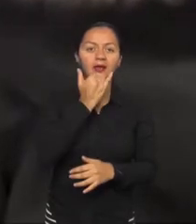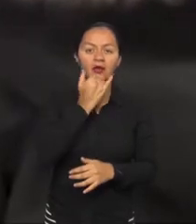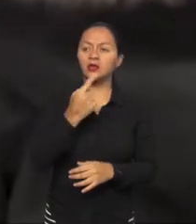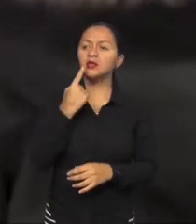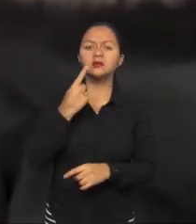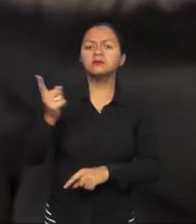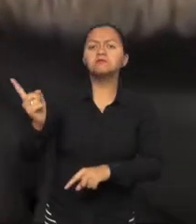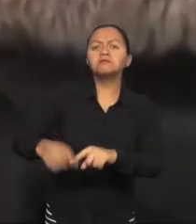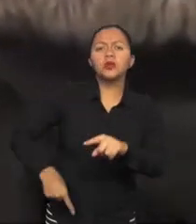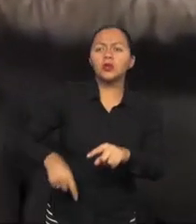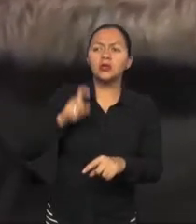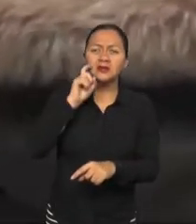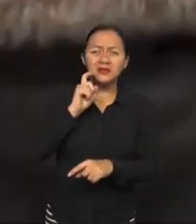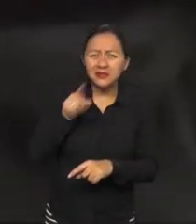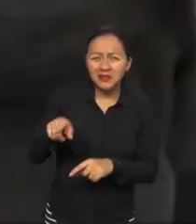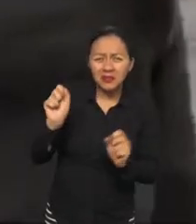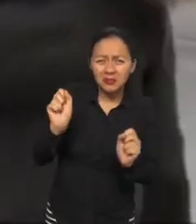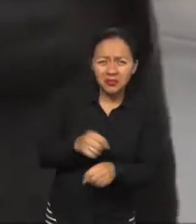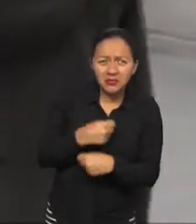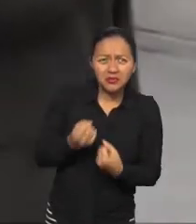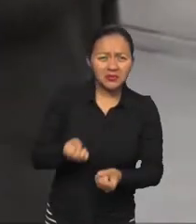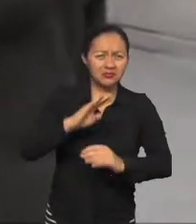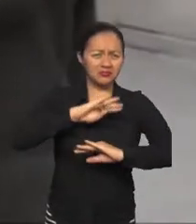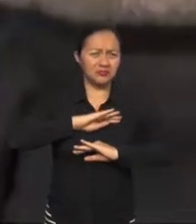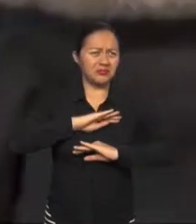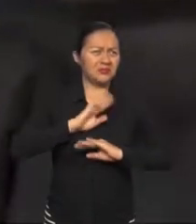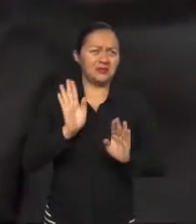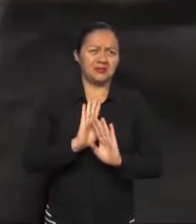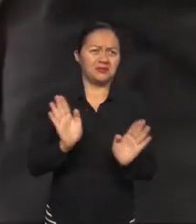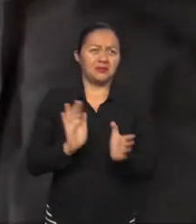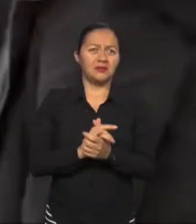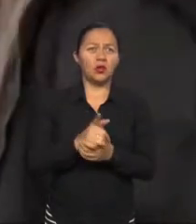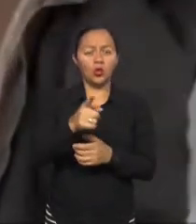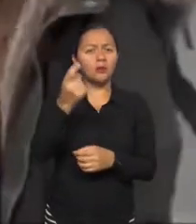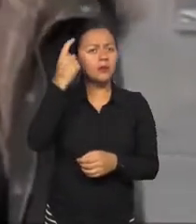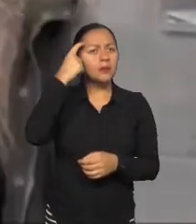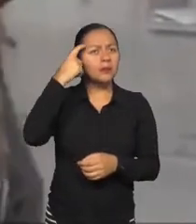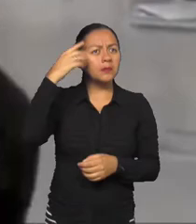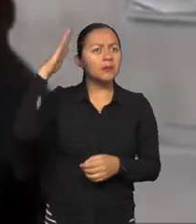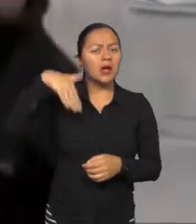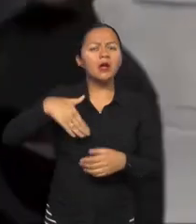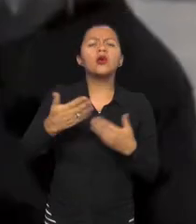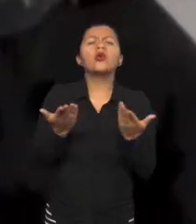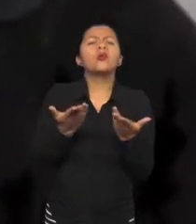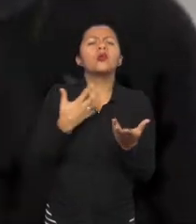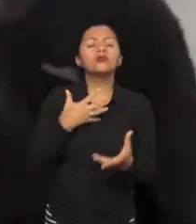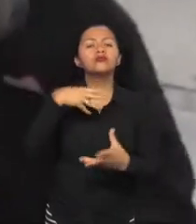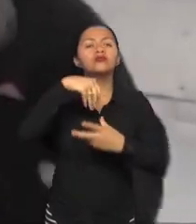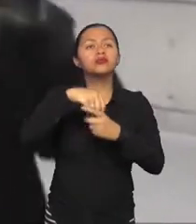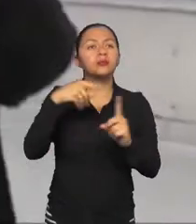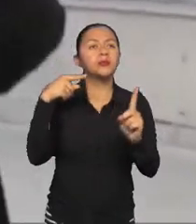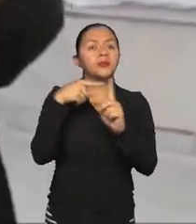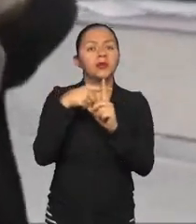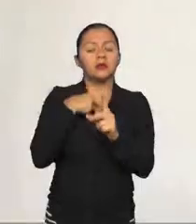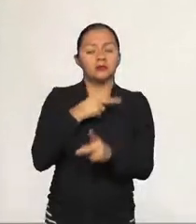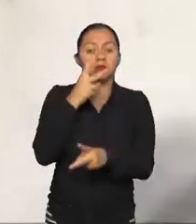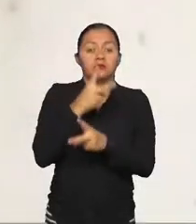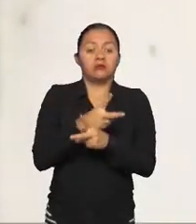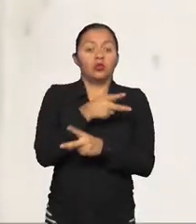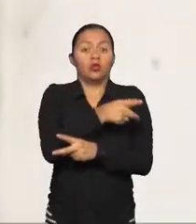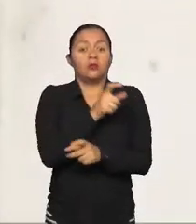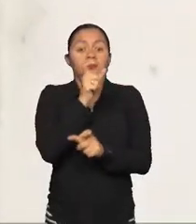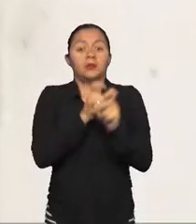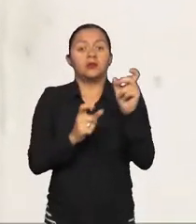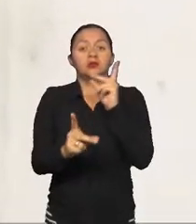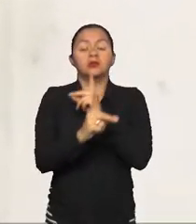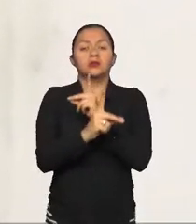pueden gozar de una vida sexual activa y satisfactoria. Esta creencia tiene implicaciones directas en los riesgos que enfrentan las